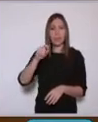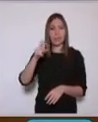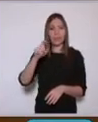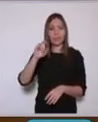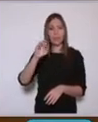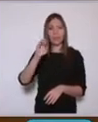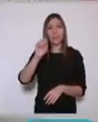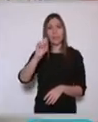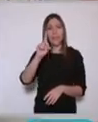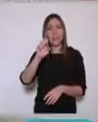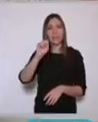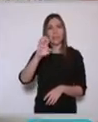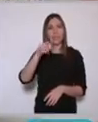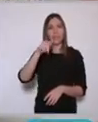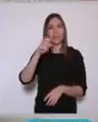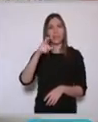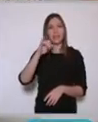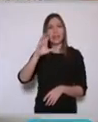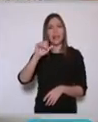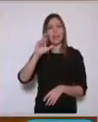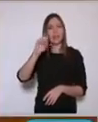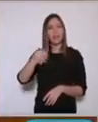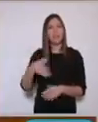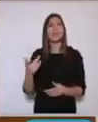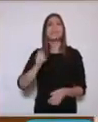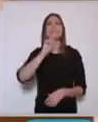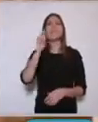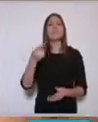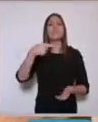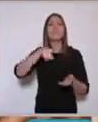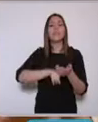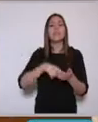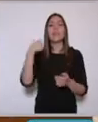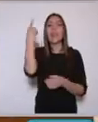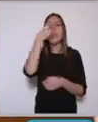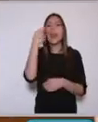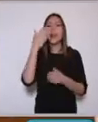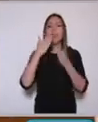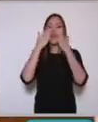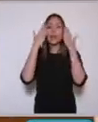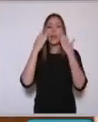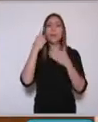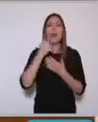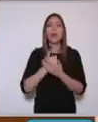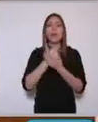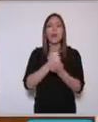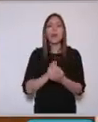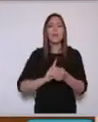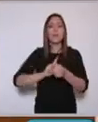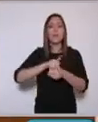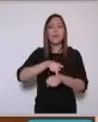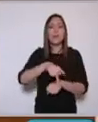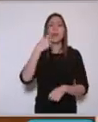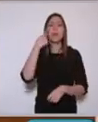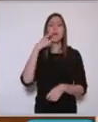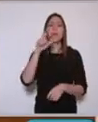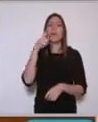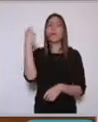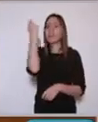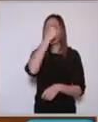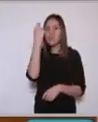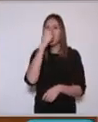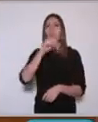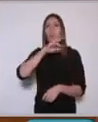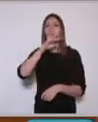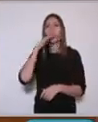¿Qué contienen las mascarillas que nos van a ayudar a que nuestra piel realmente se desintoxique del maquillaje, contaminación, todo lo que